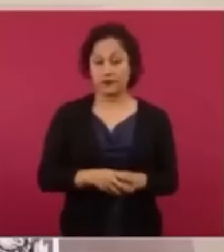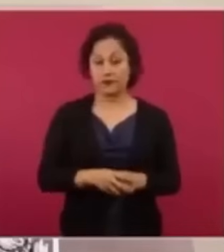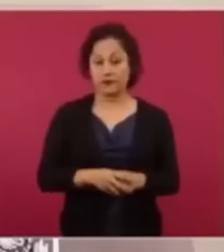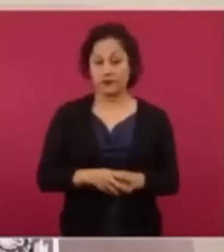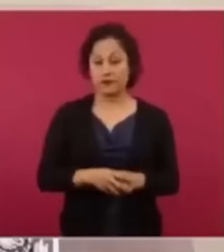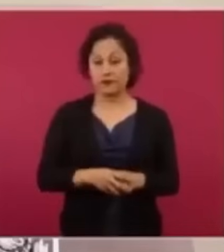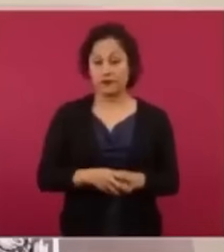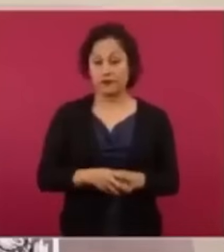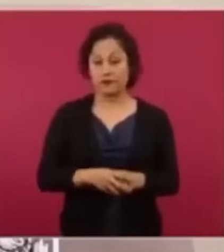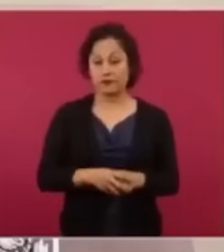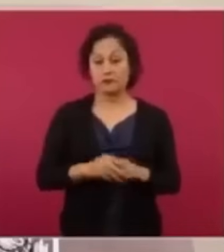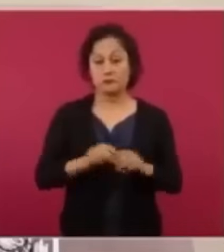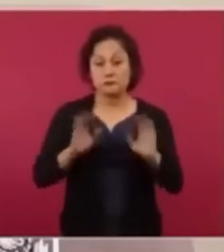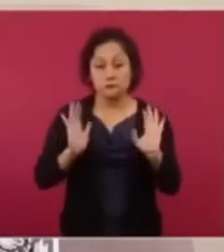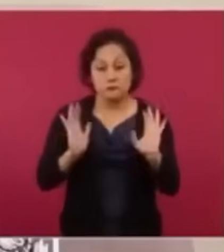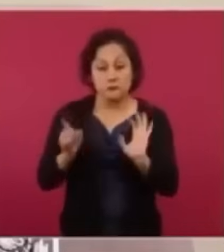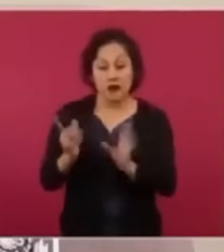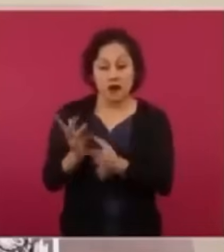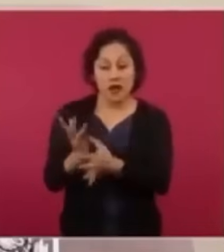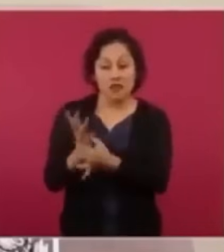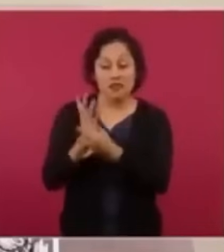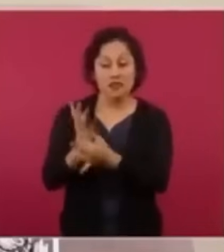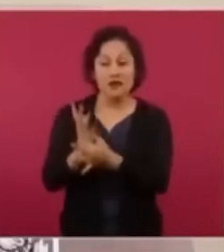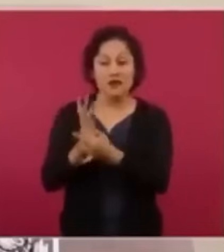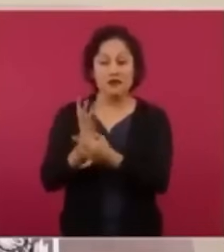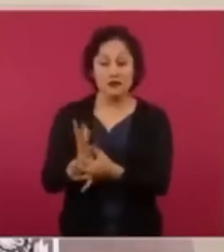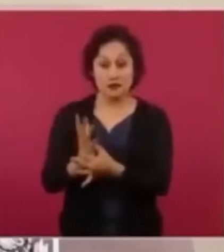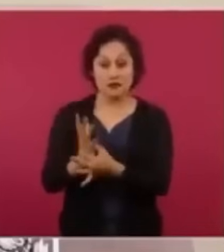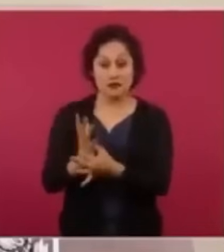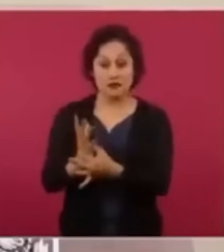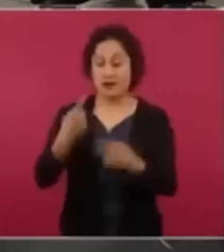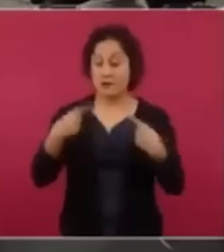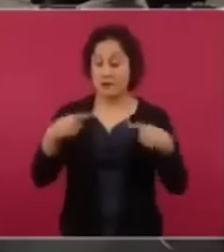supuestos defensores de los periodistas.